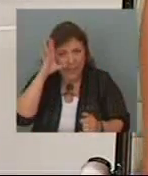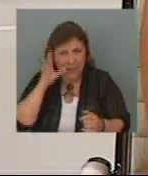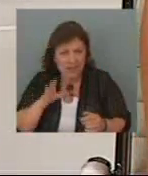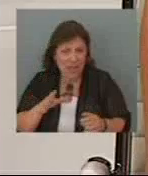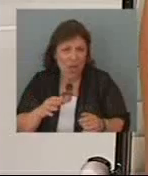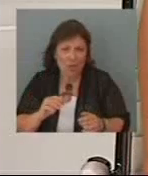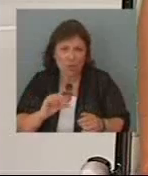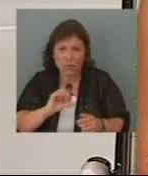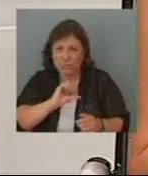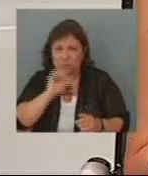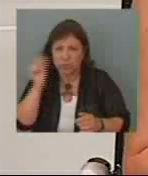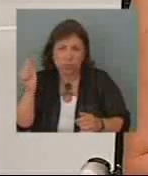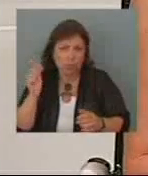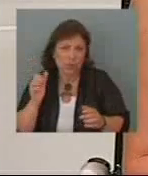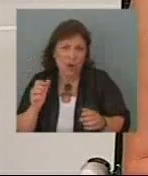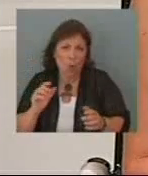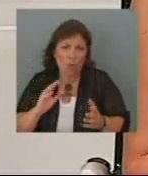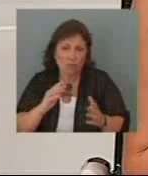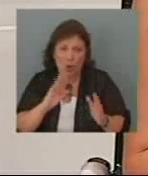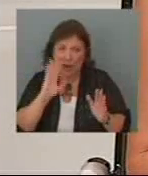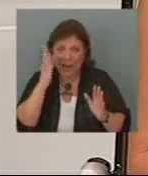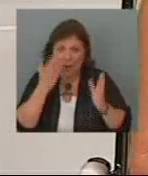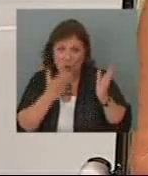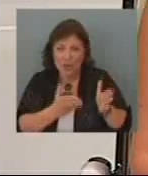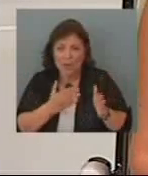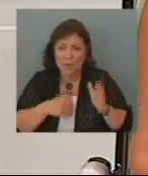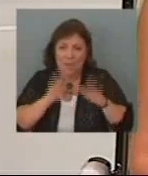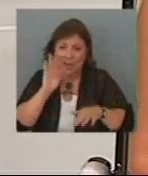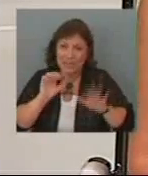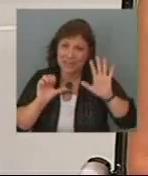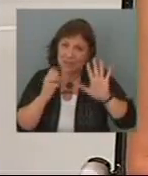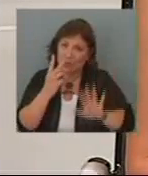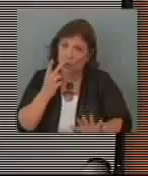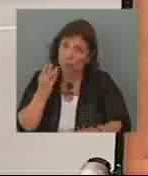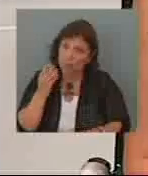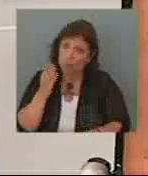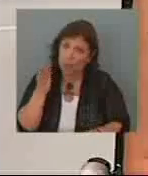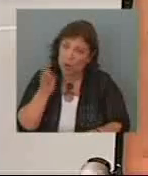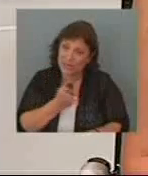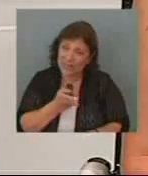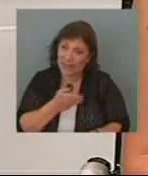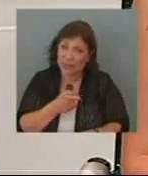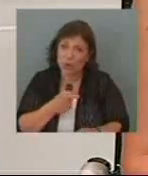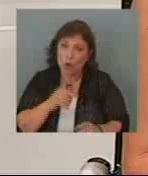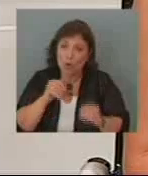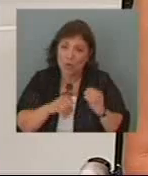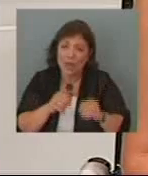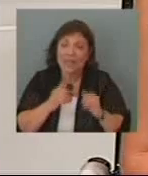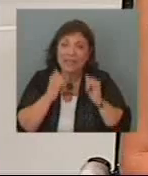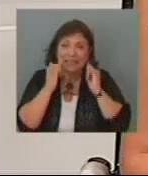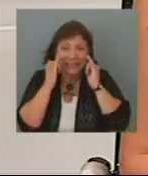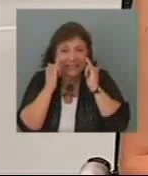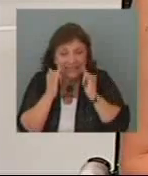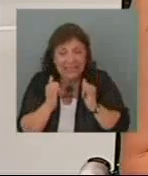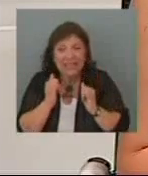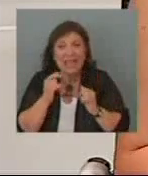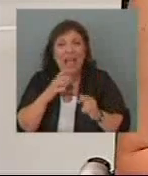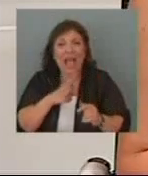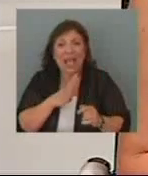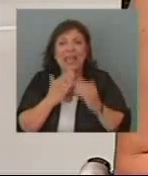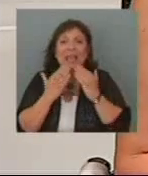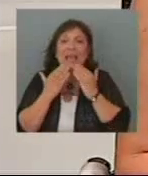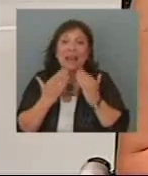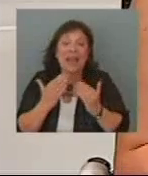y realmente el triunfo hay que reconocérselo, más del 62% de los votos obtenidos, lo que sí fue también